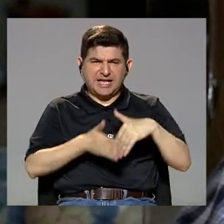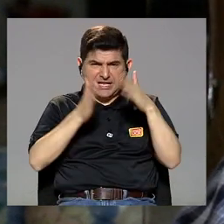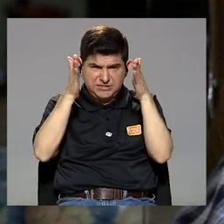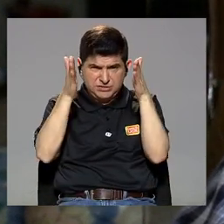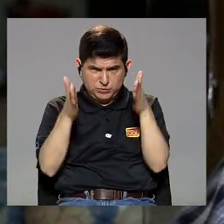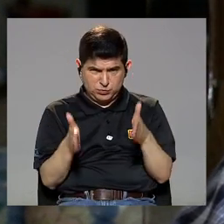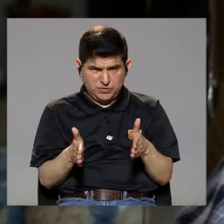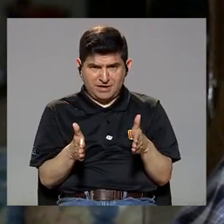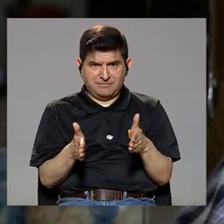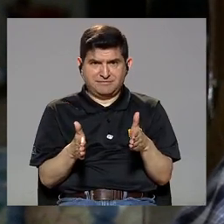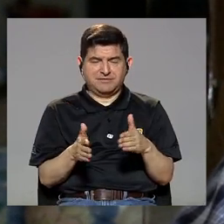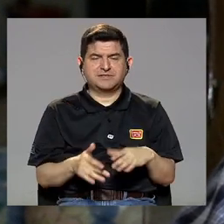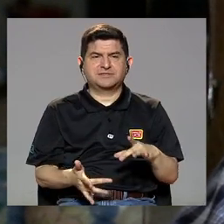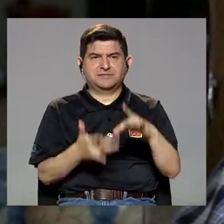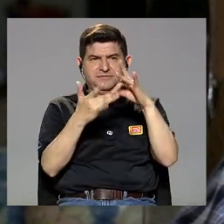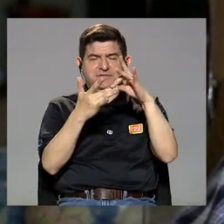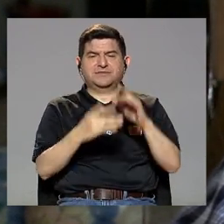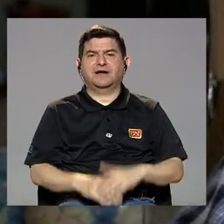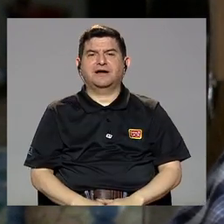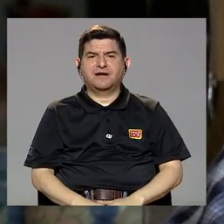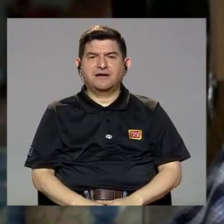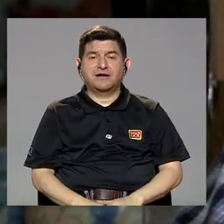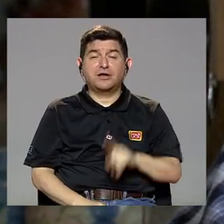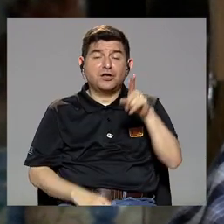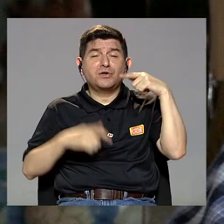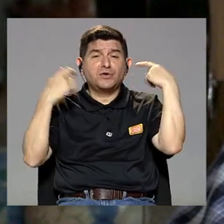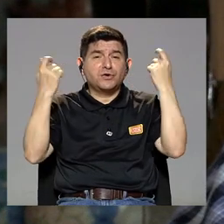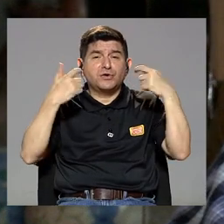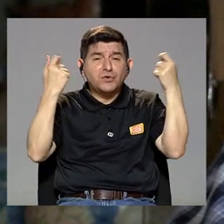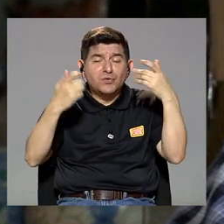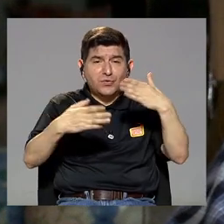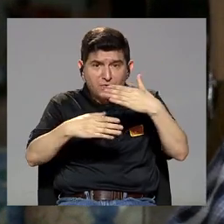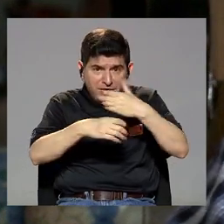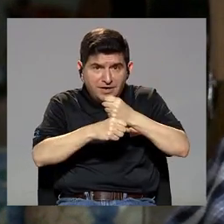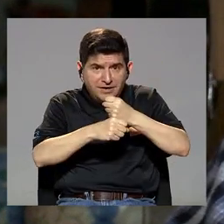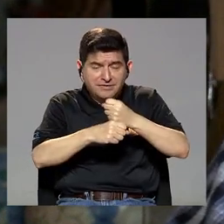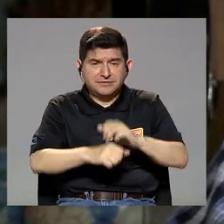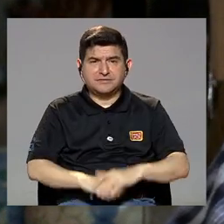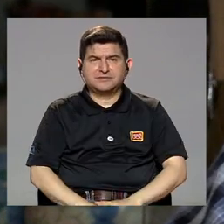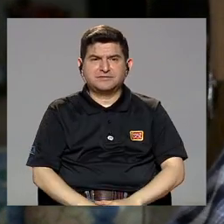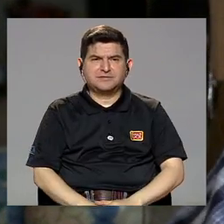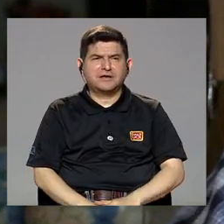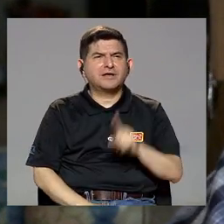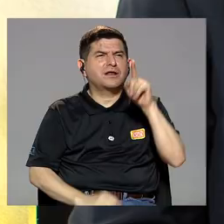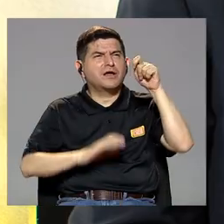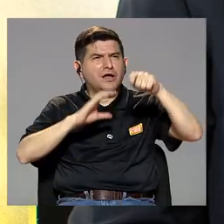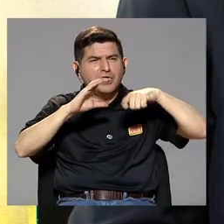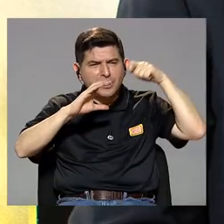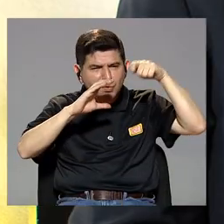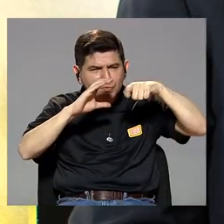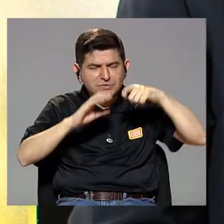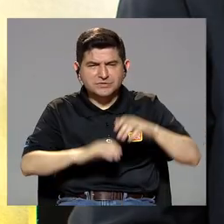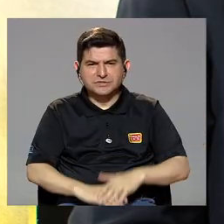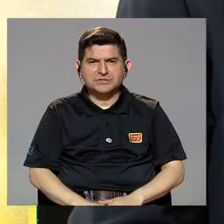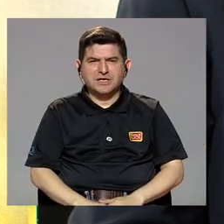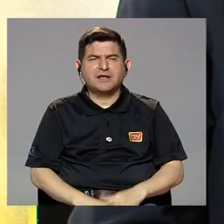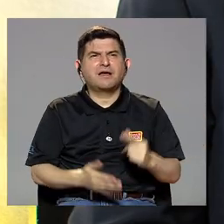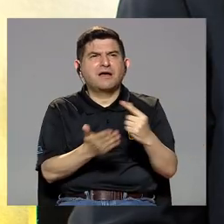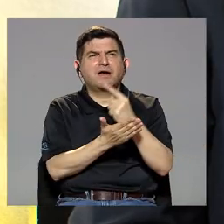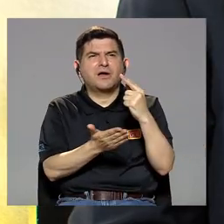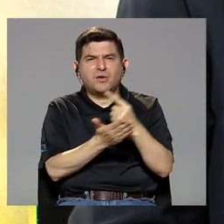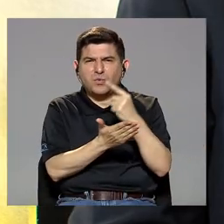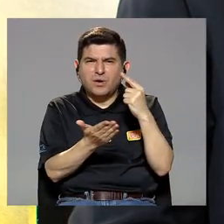y él se hizo una celebración en el cine allá en en guadalupe